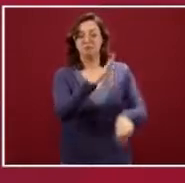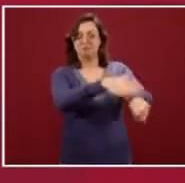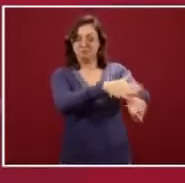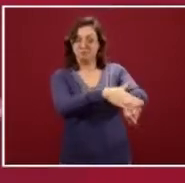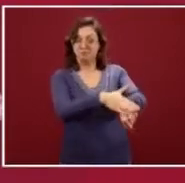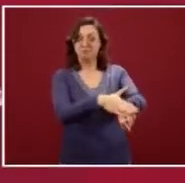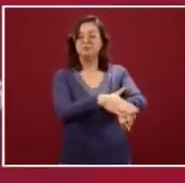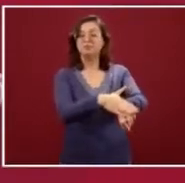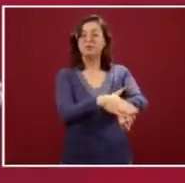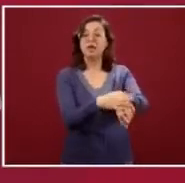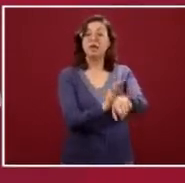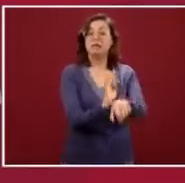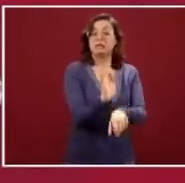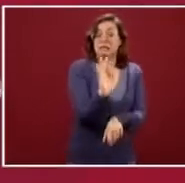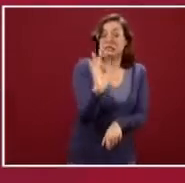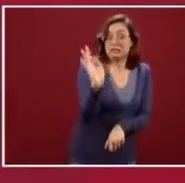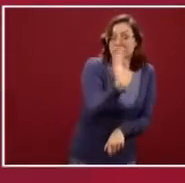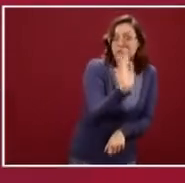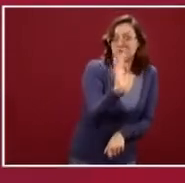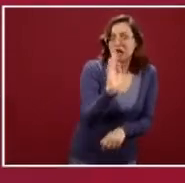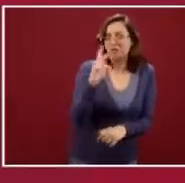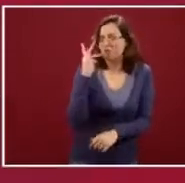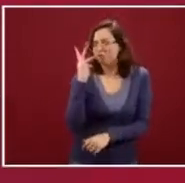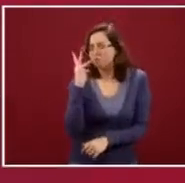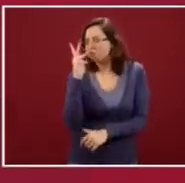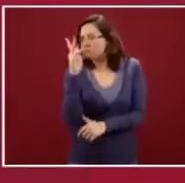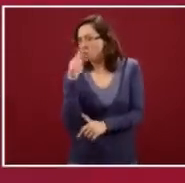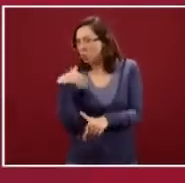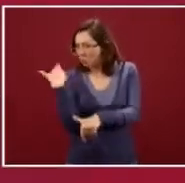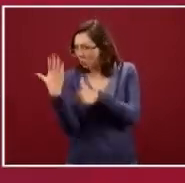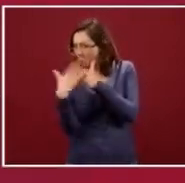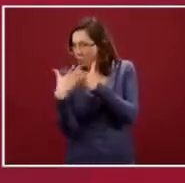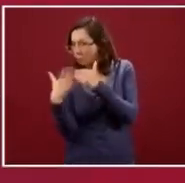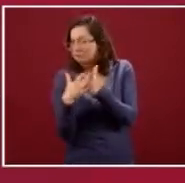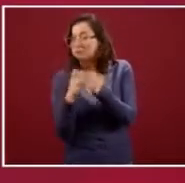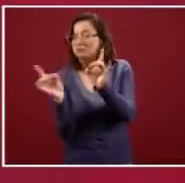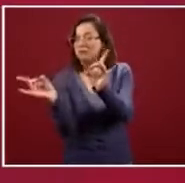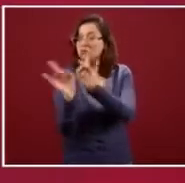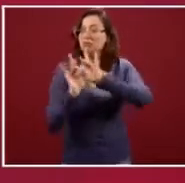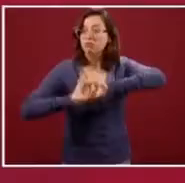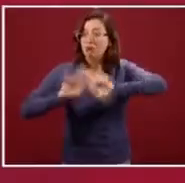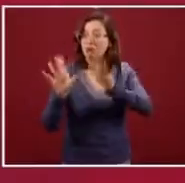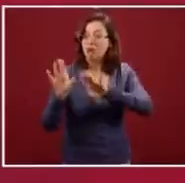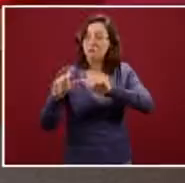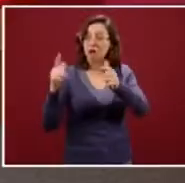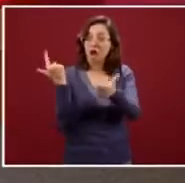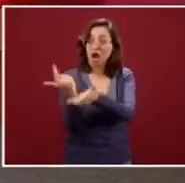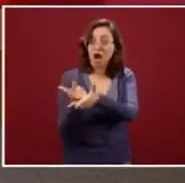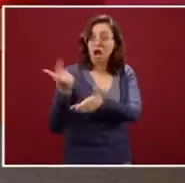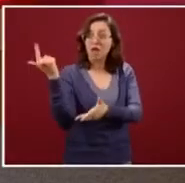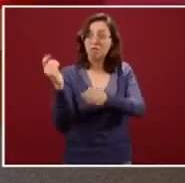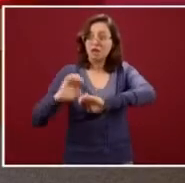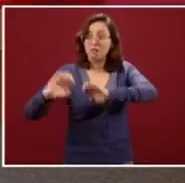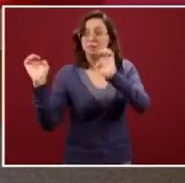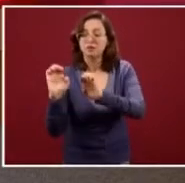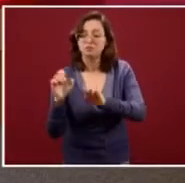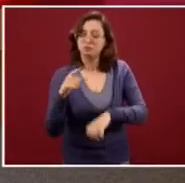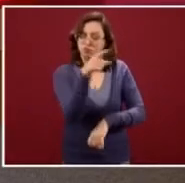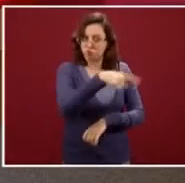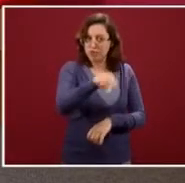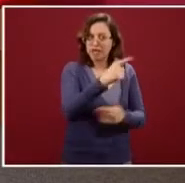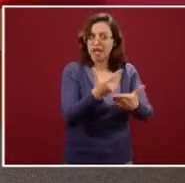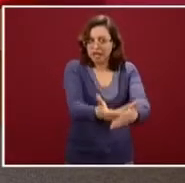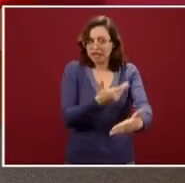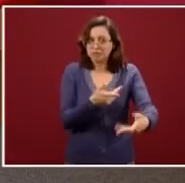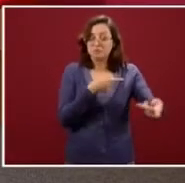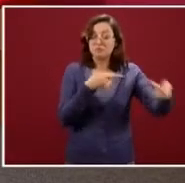ya tengan previstos los elementos en los que estos planes pudieran ayudar en los distintos fases o escenarios